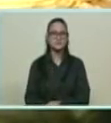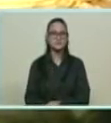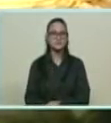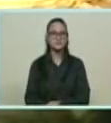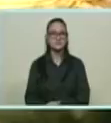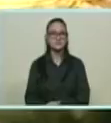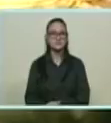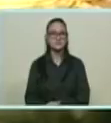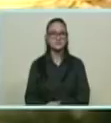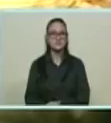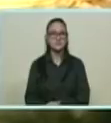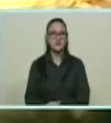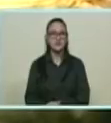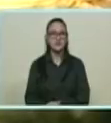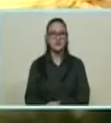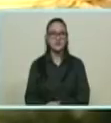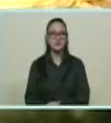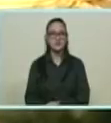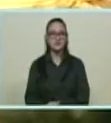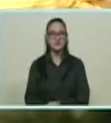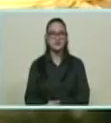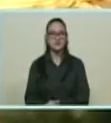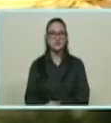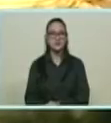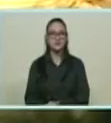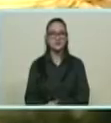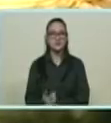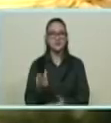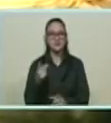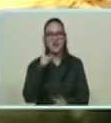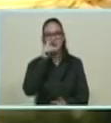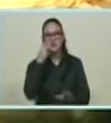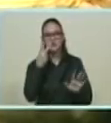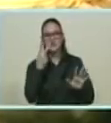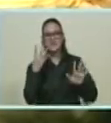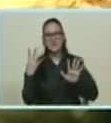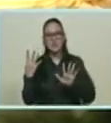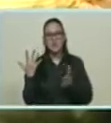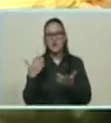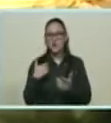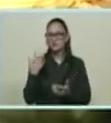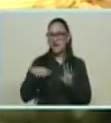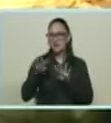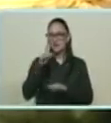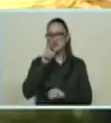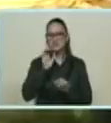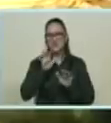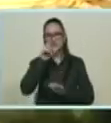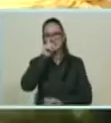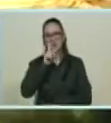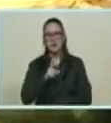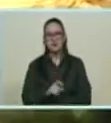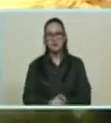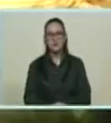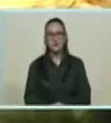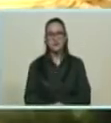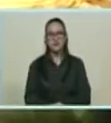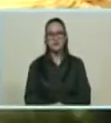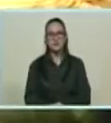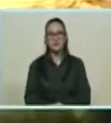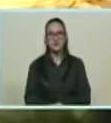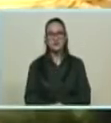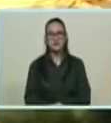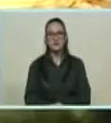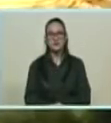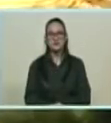Por allá por 79, 80, 78, yo tenía 14, 15 años. Y hacíamos círculos de